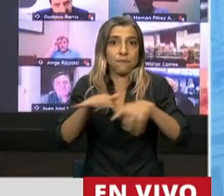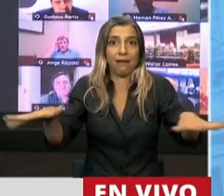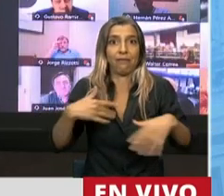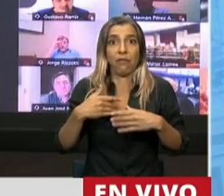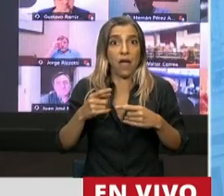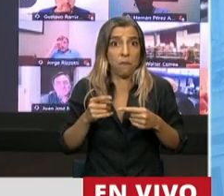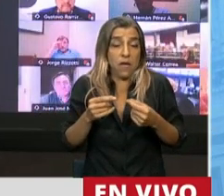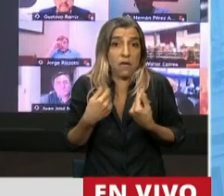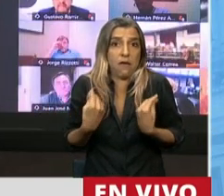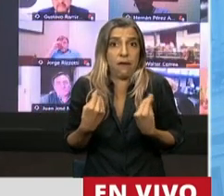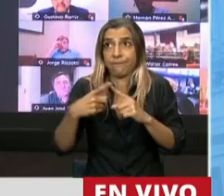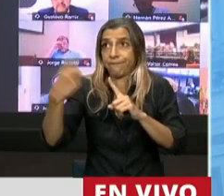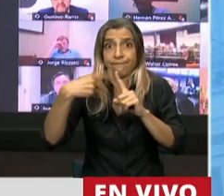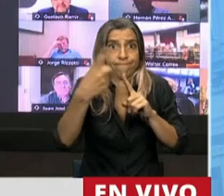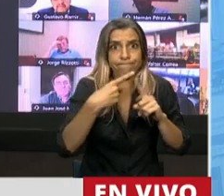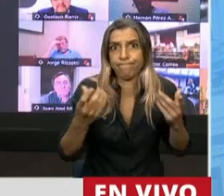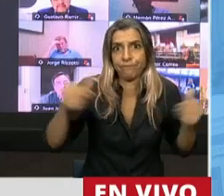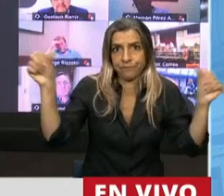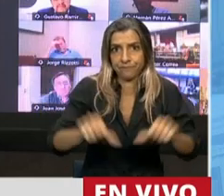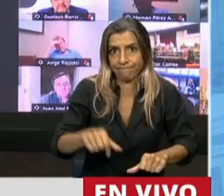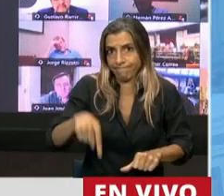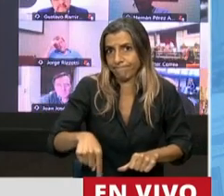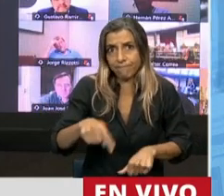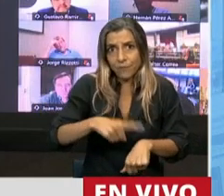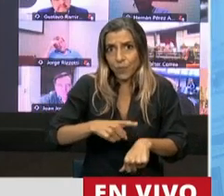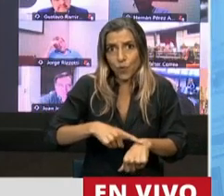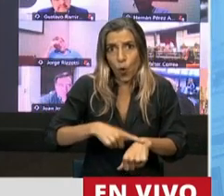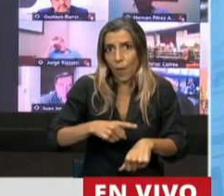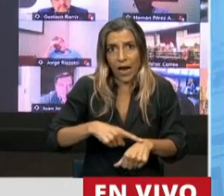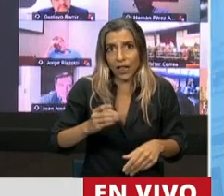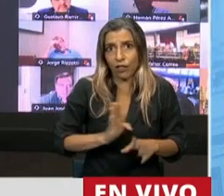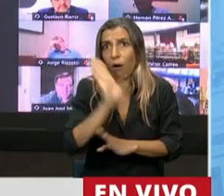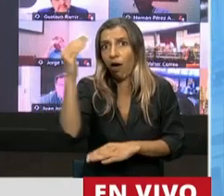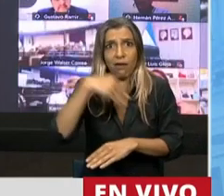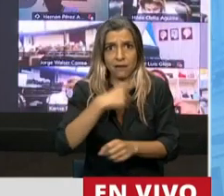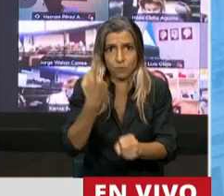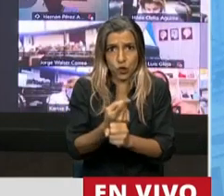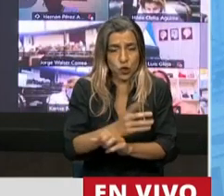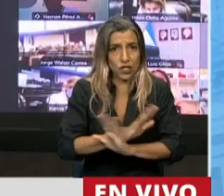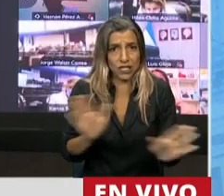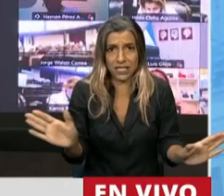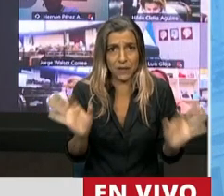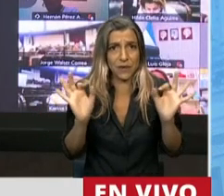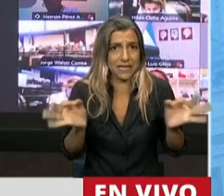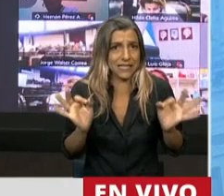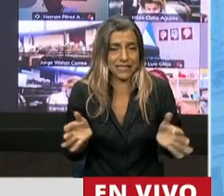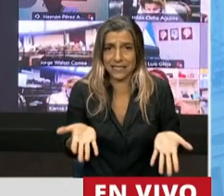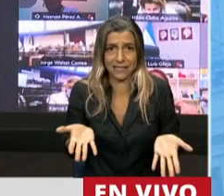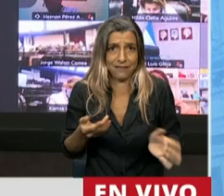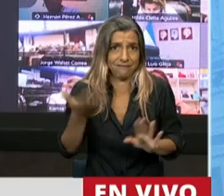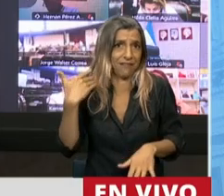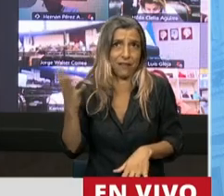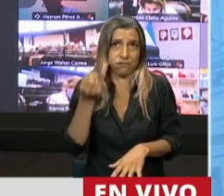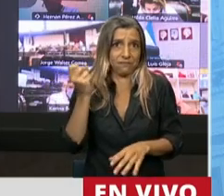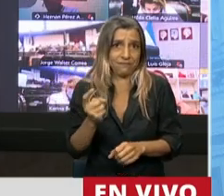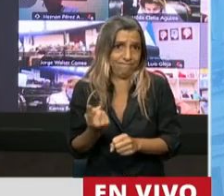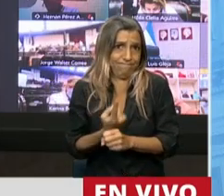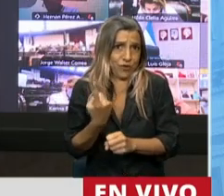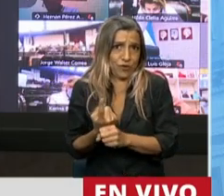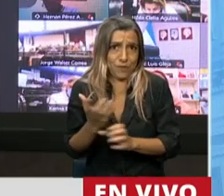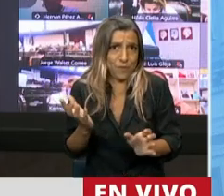desde ese punto de vista, este proyecto ya fracasa, porque no lo hemos logrado. Como también mencionaba el diputado